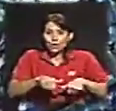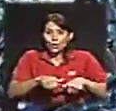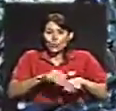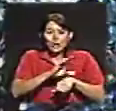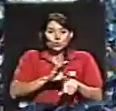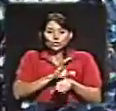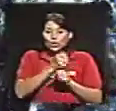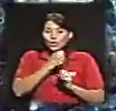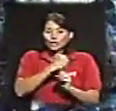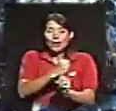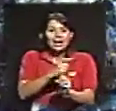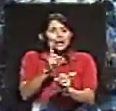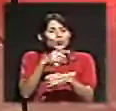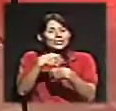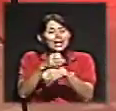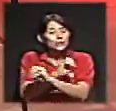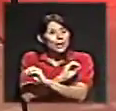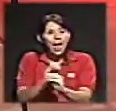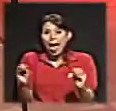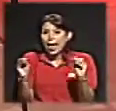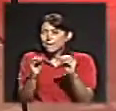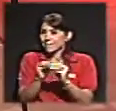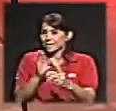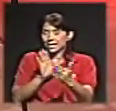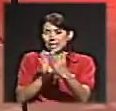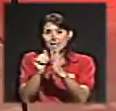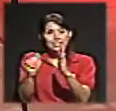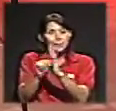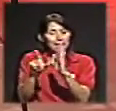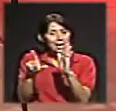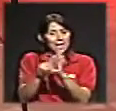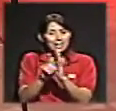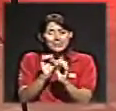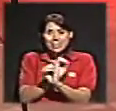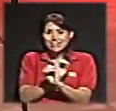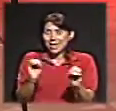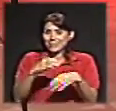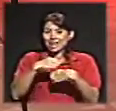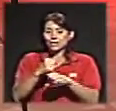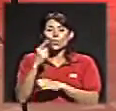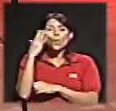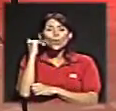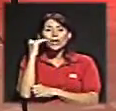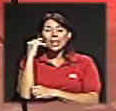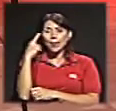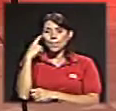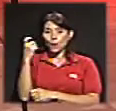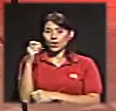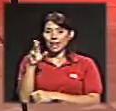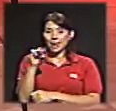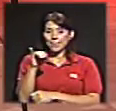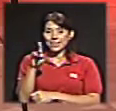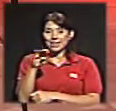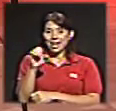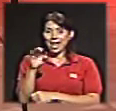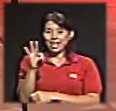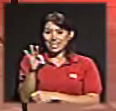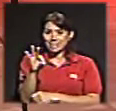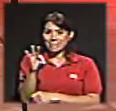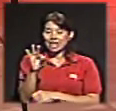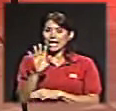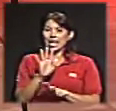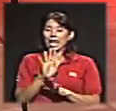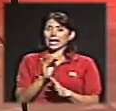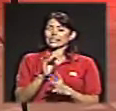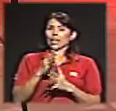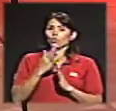hecho ninguna otra gestión ni ante la Asamblea Legislativa, porque el MINAET es el que ha hecho en este momento, digamos, la resistencia